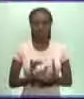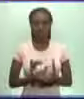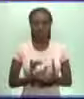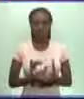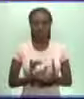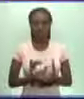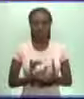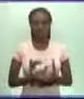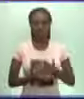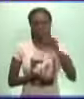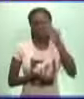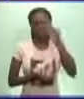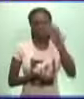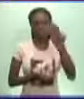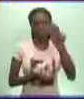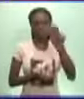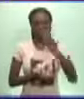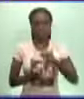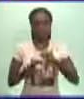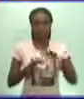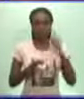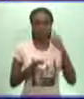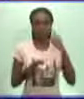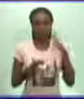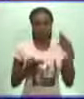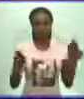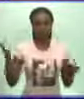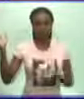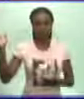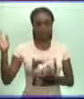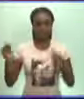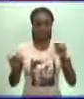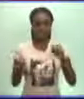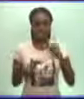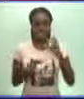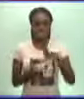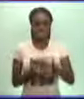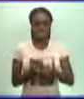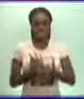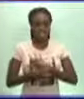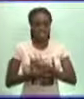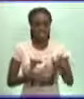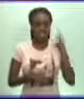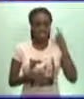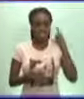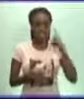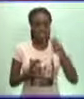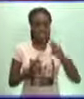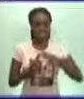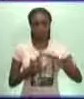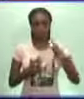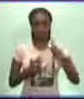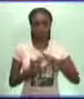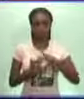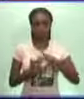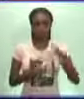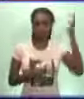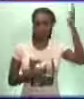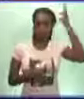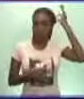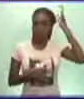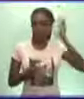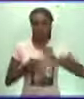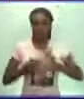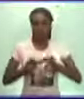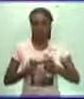Reciban un afectuoso saludo y sean bienvenidos a este, nuestro último encuentro televisivo con nuestra asignatura Español